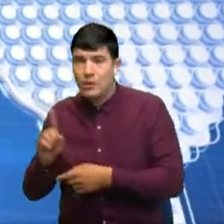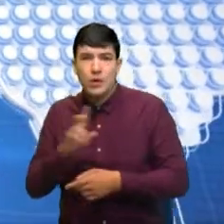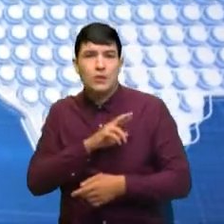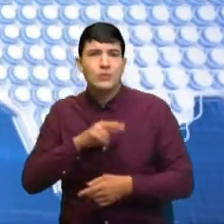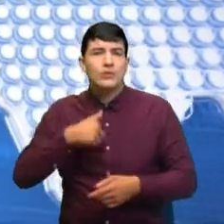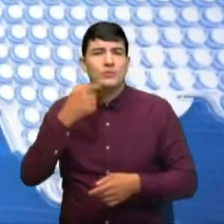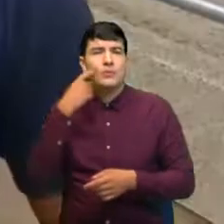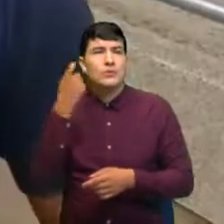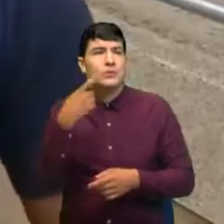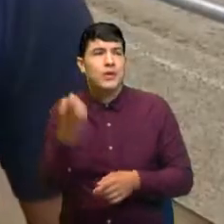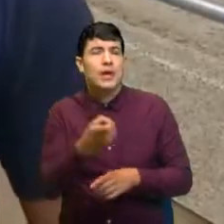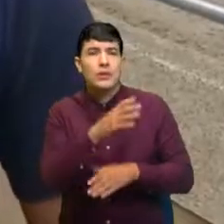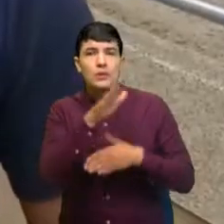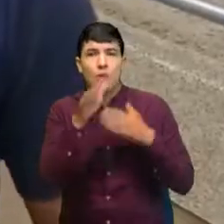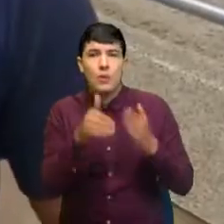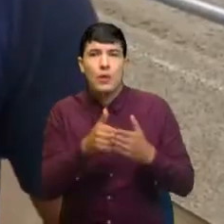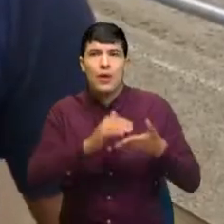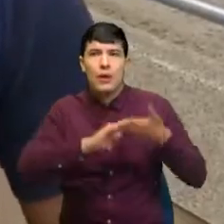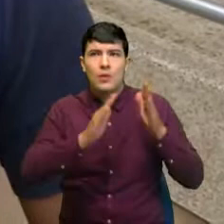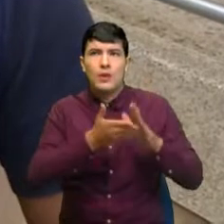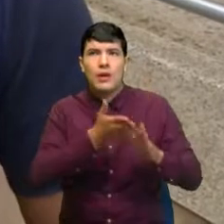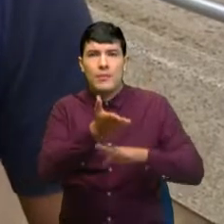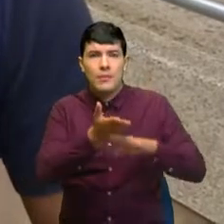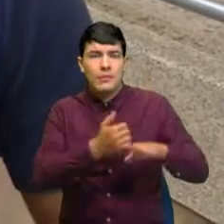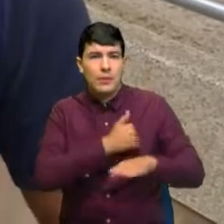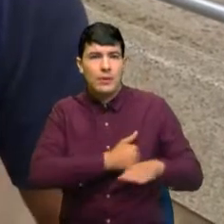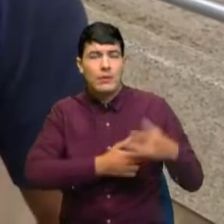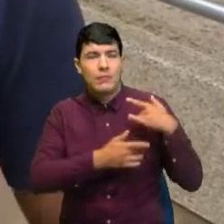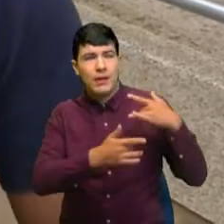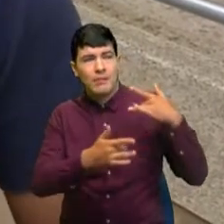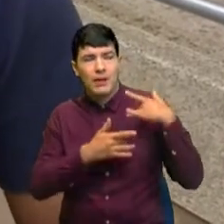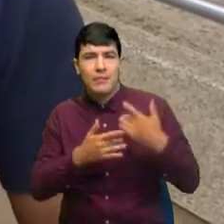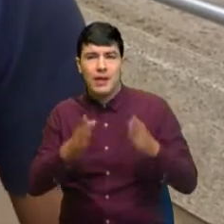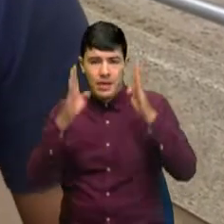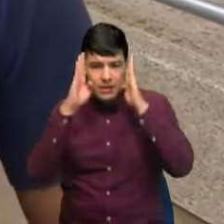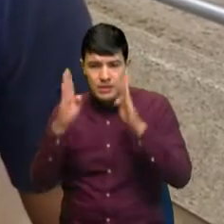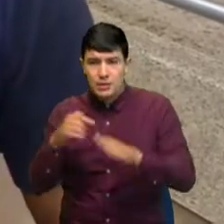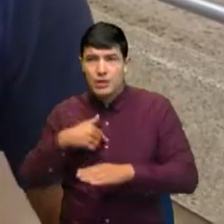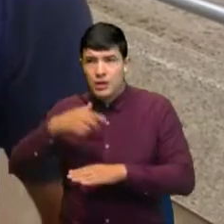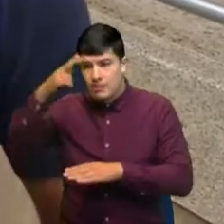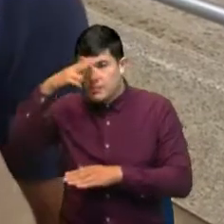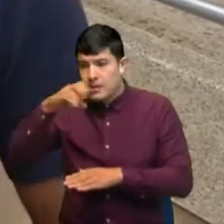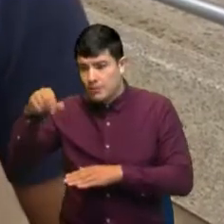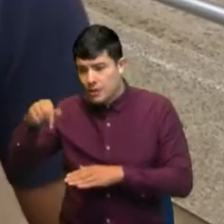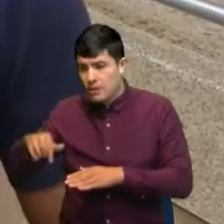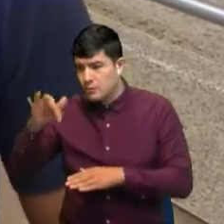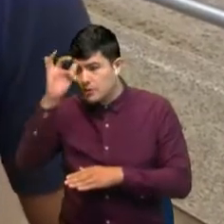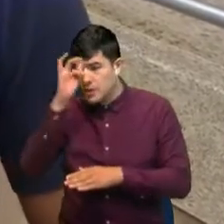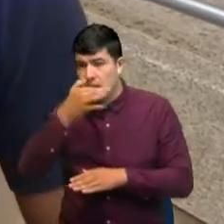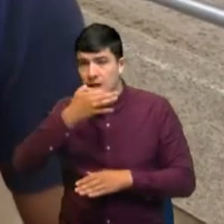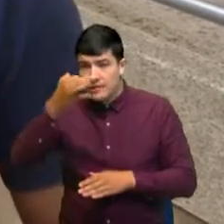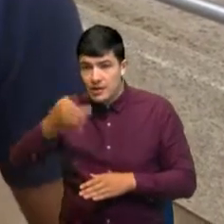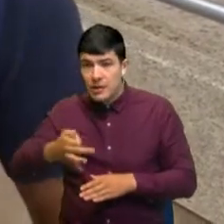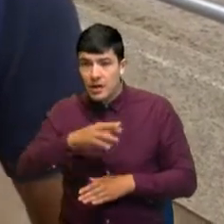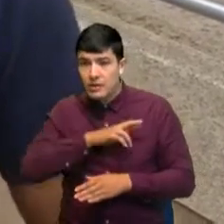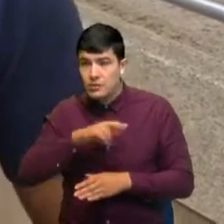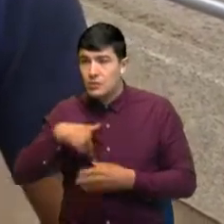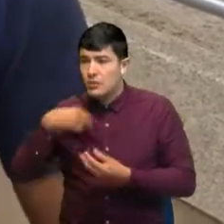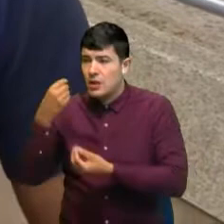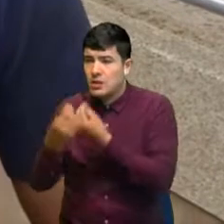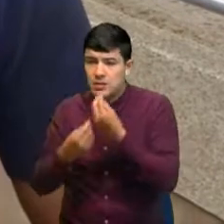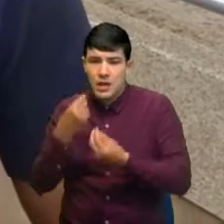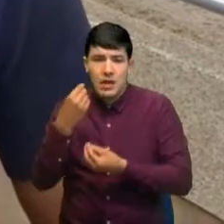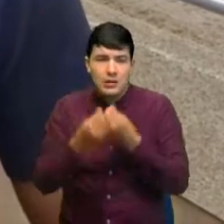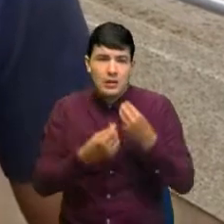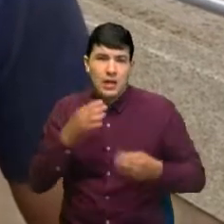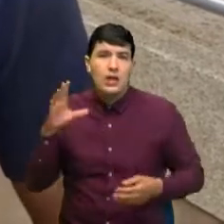cancelamos en forma particular que atiendan a mi hijo en esta clínica. Porque la verdad es que nosotros estamos haciendo